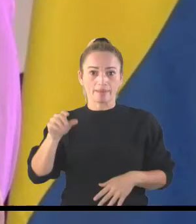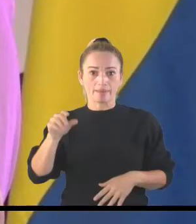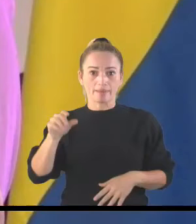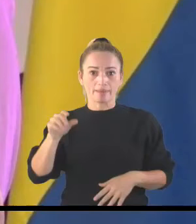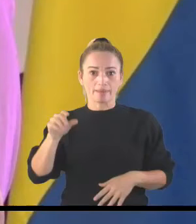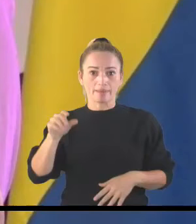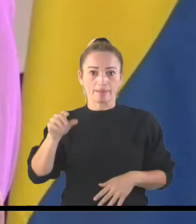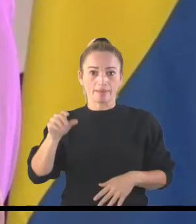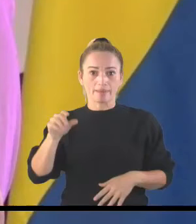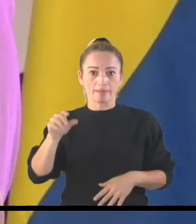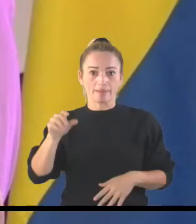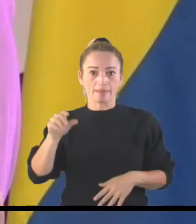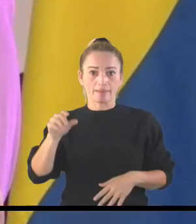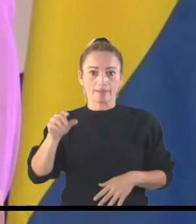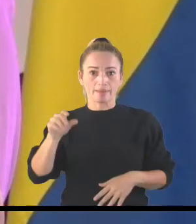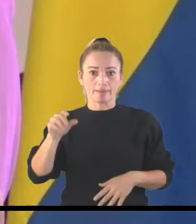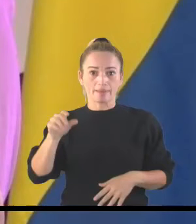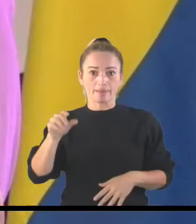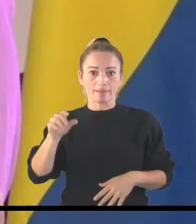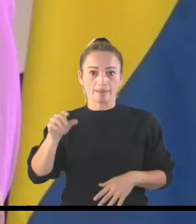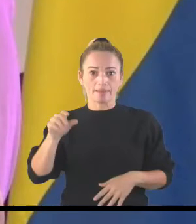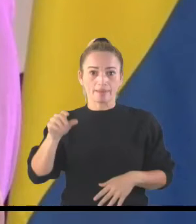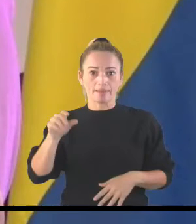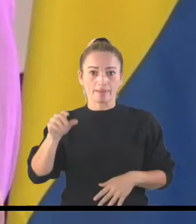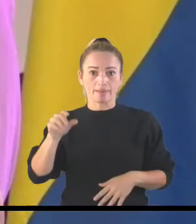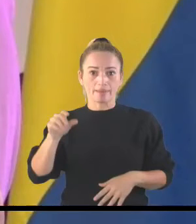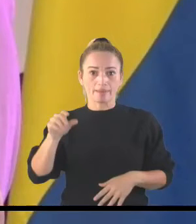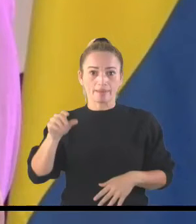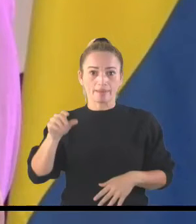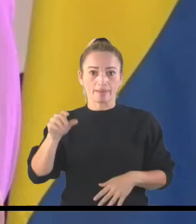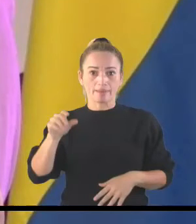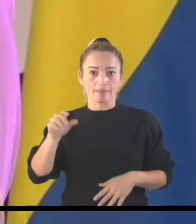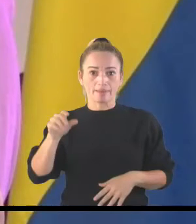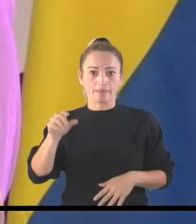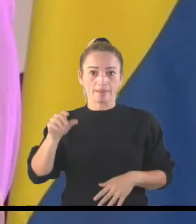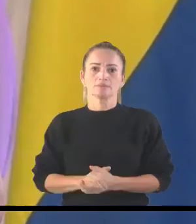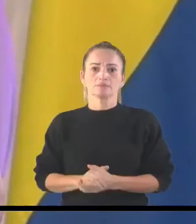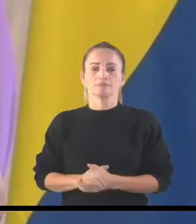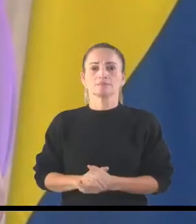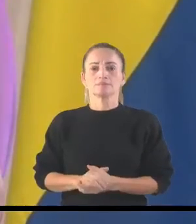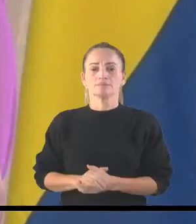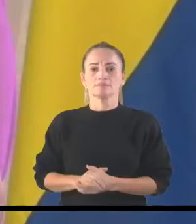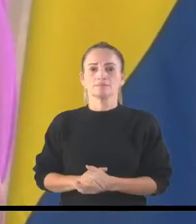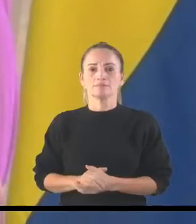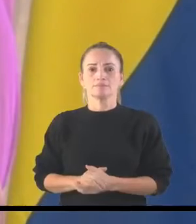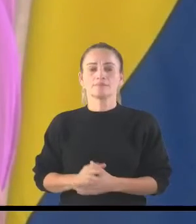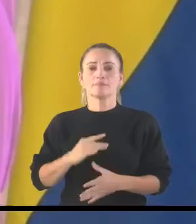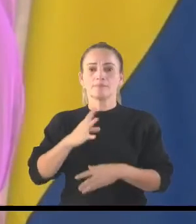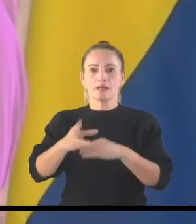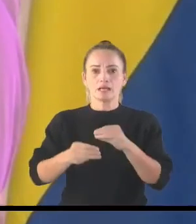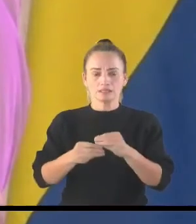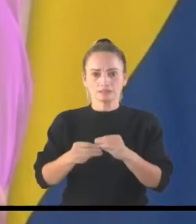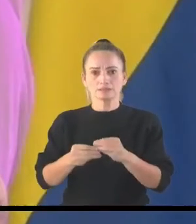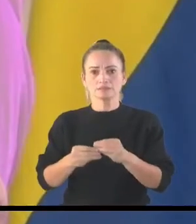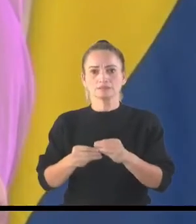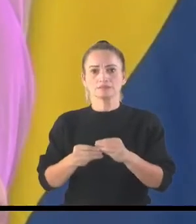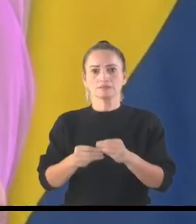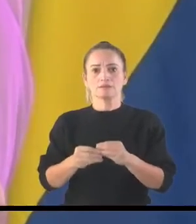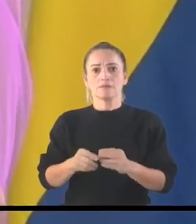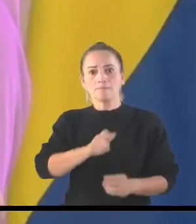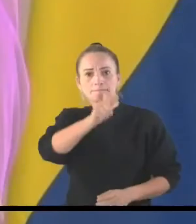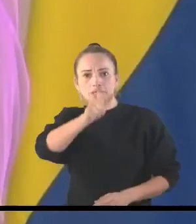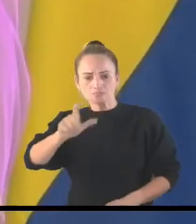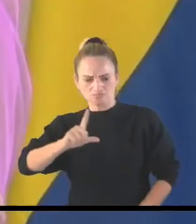amenazas de muerte contra su vida y contra la vida de quienes han liderado